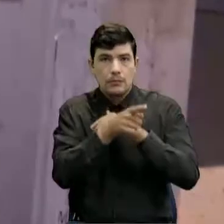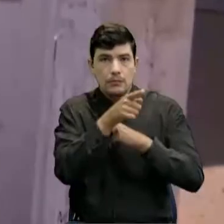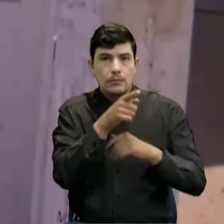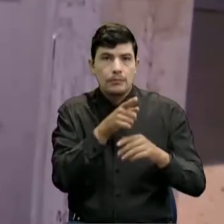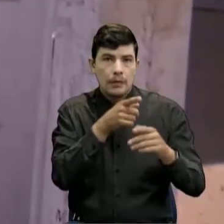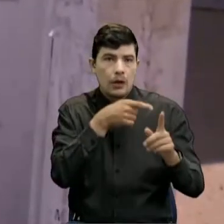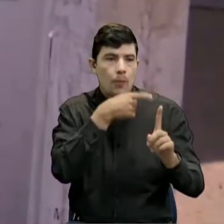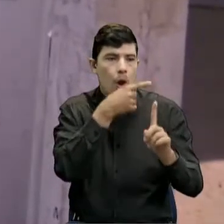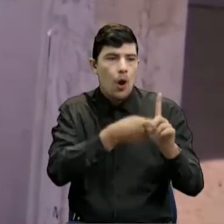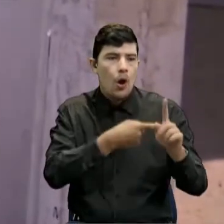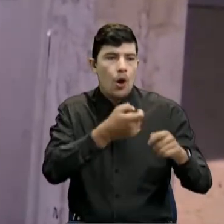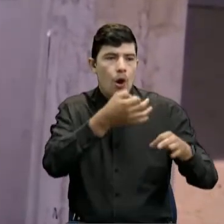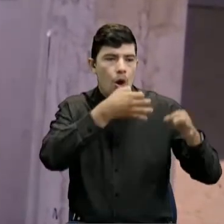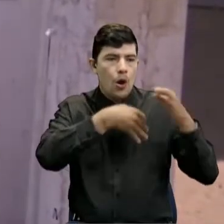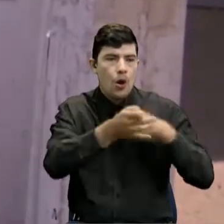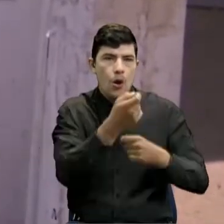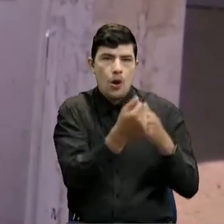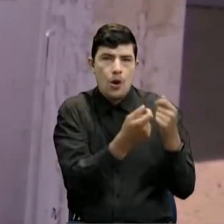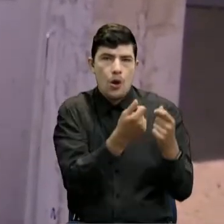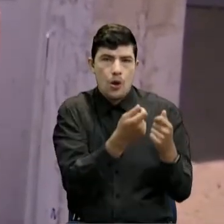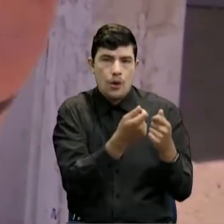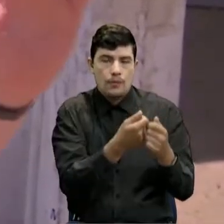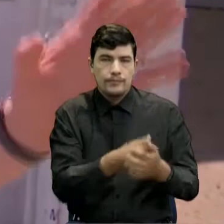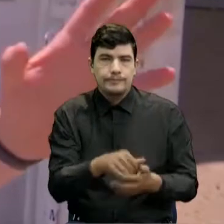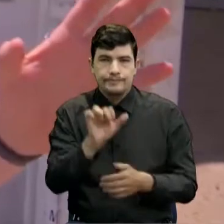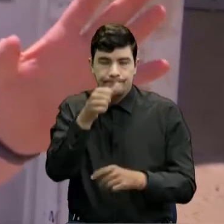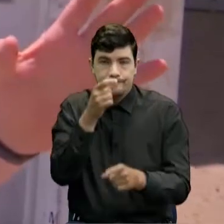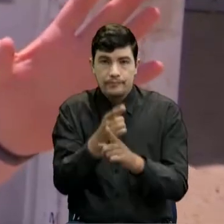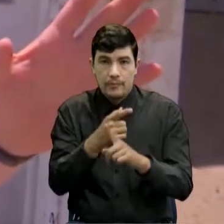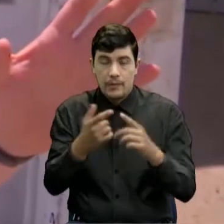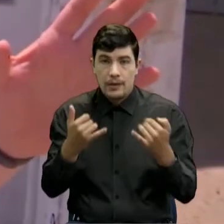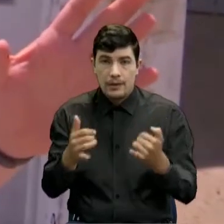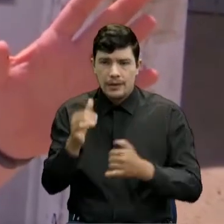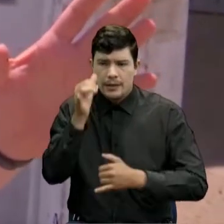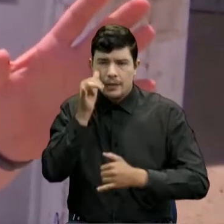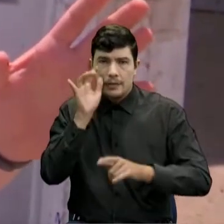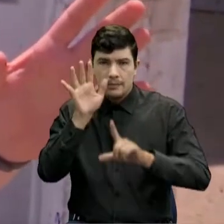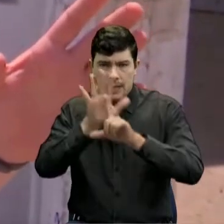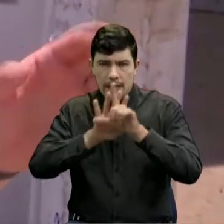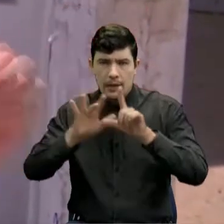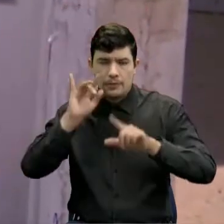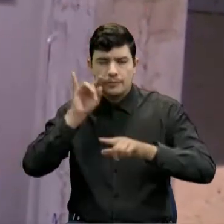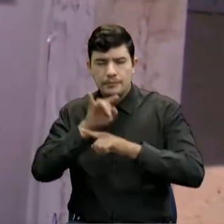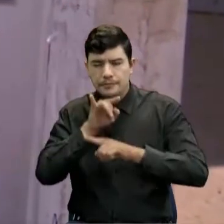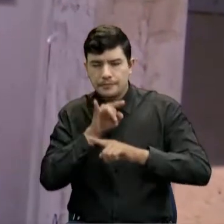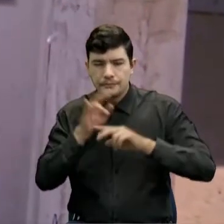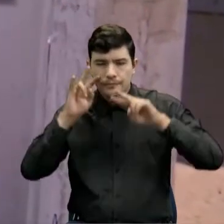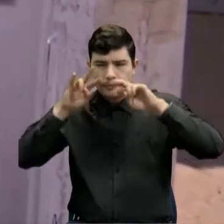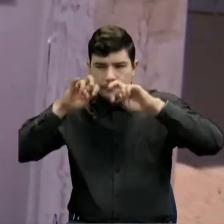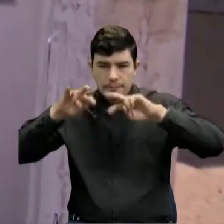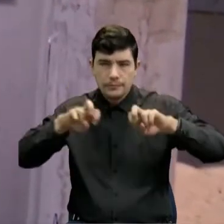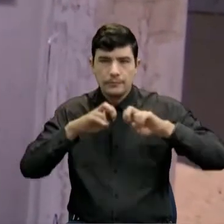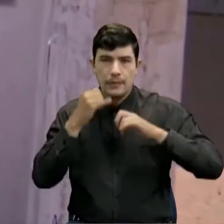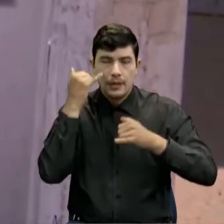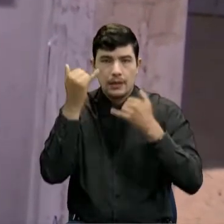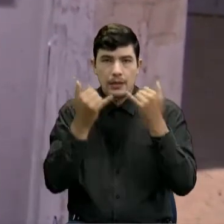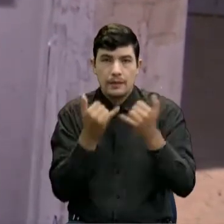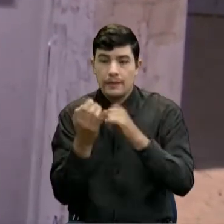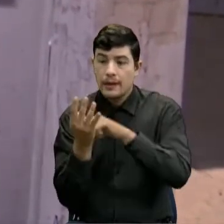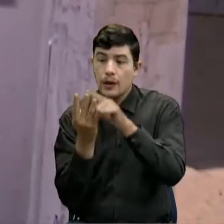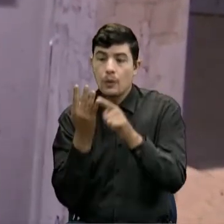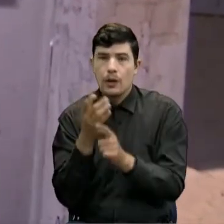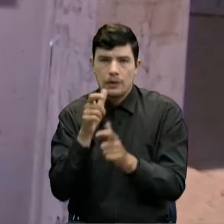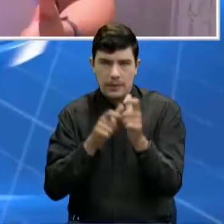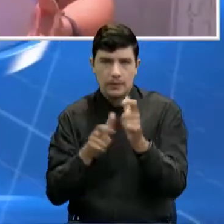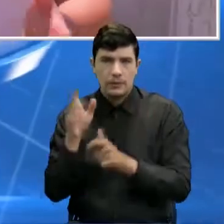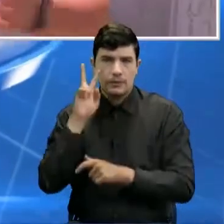empeño. Se avanzan las investigaciones a través de las cámaras de vigilancia. Las autoridades tratan de encontrar a estas cuatro personas de nacionalidad